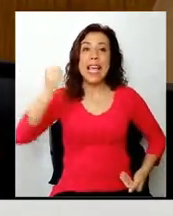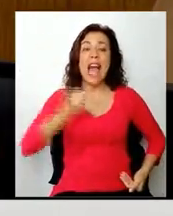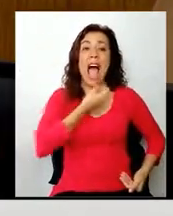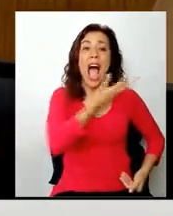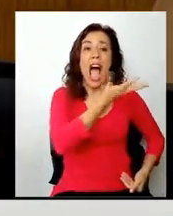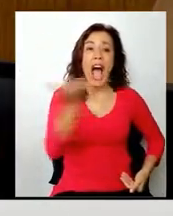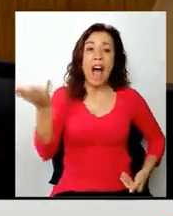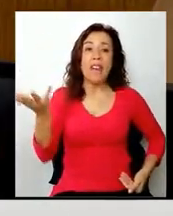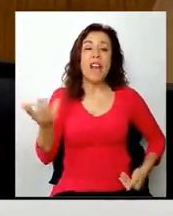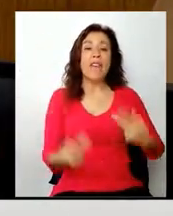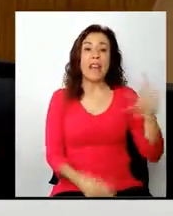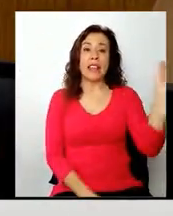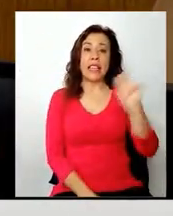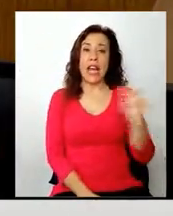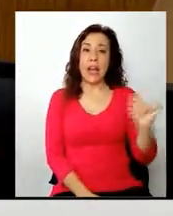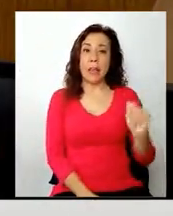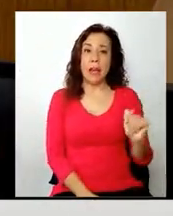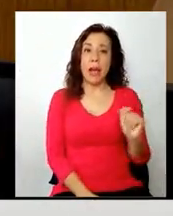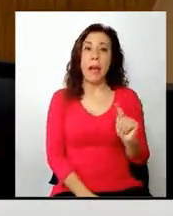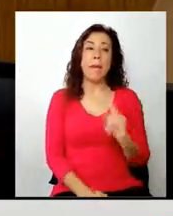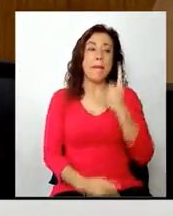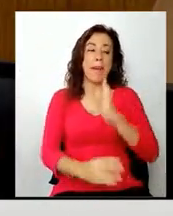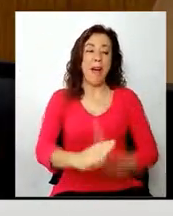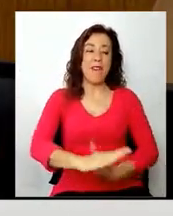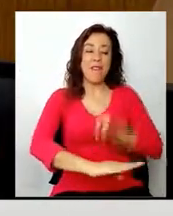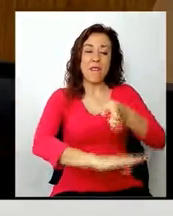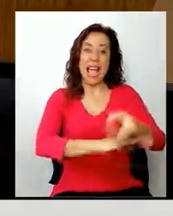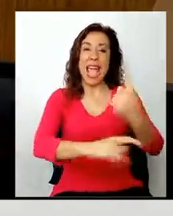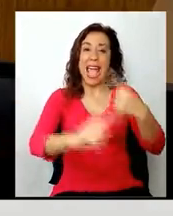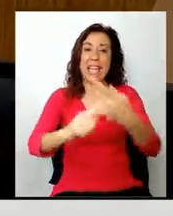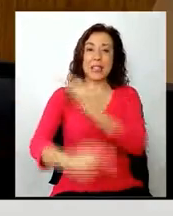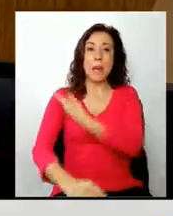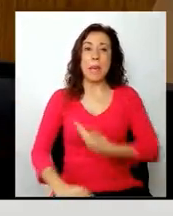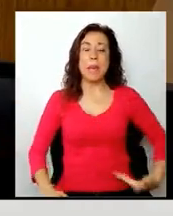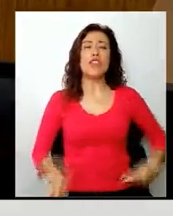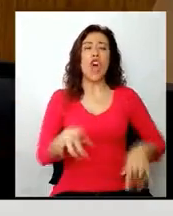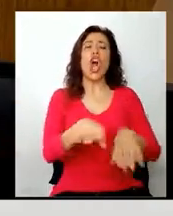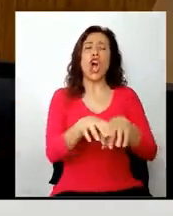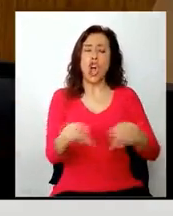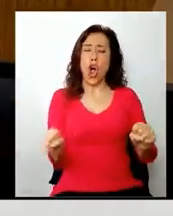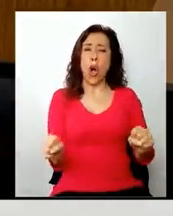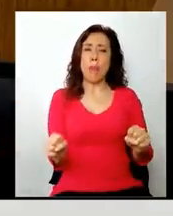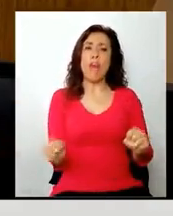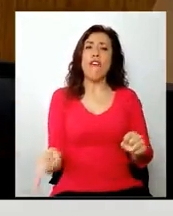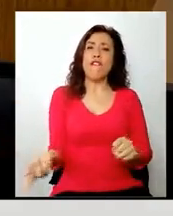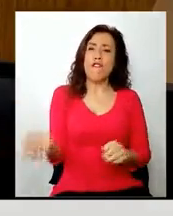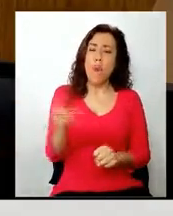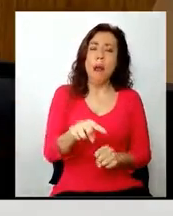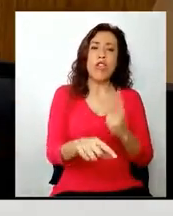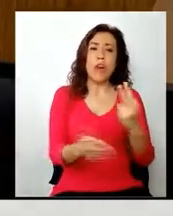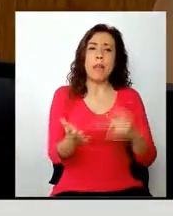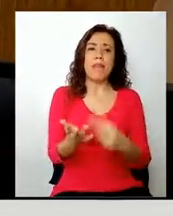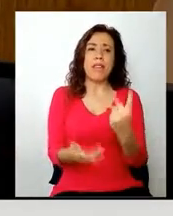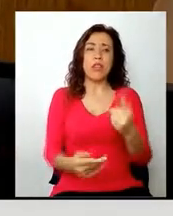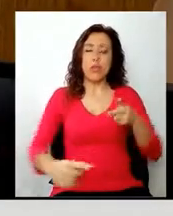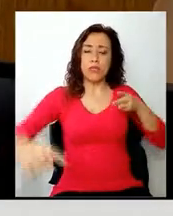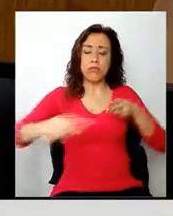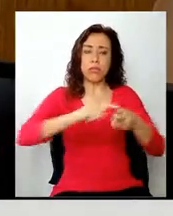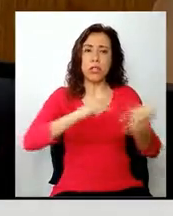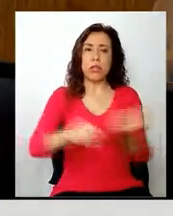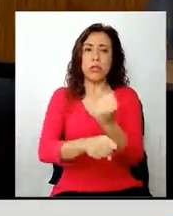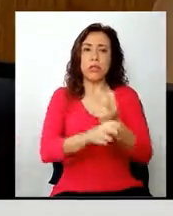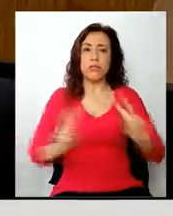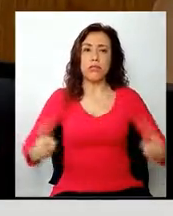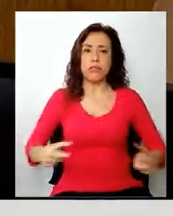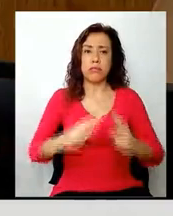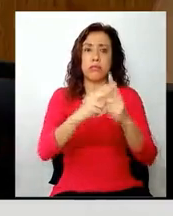tarapacá en esa primera visita el mandatario se comprometía a volver en 2021 para entregar las obras del recinto salud estamos